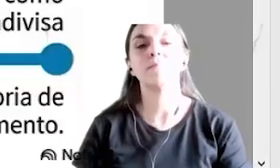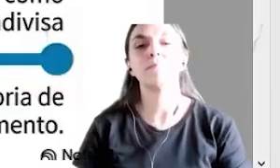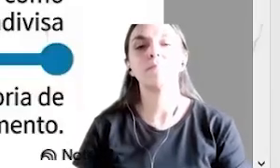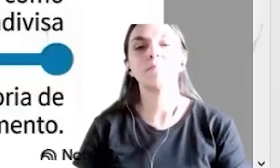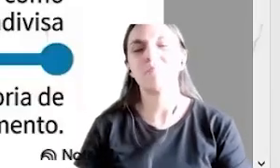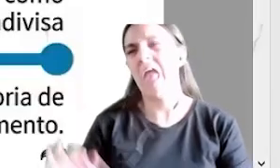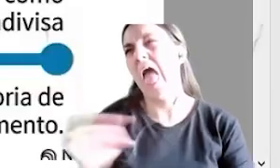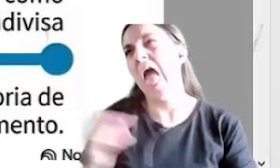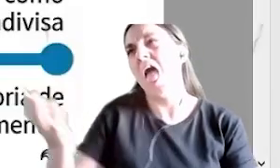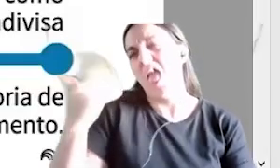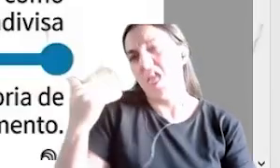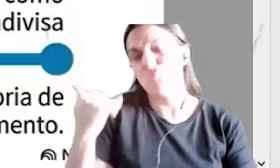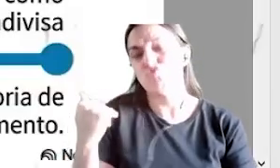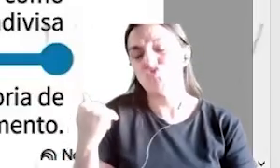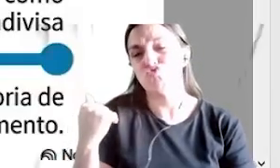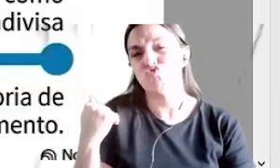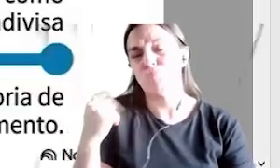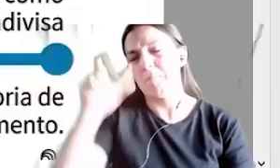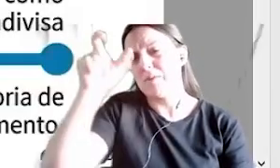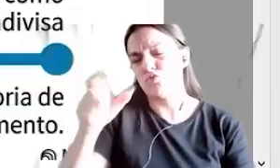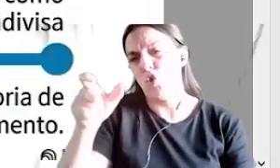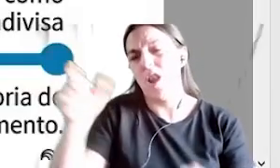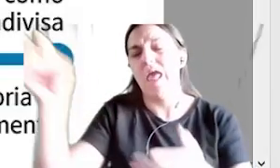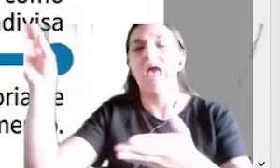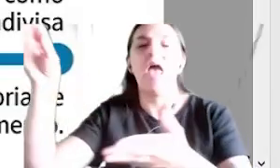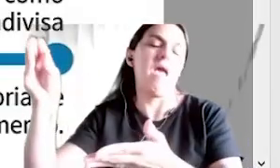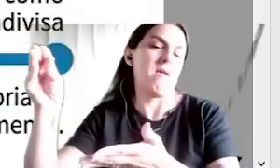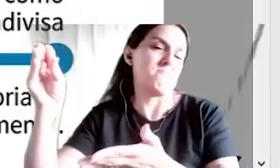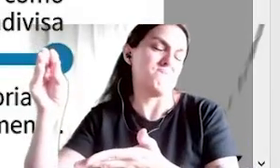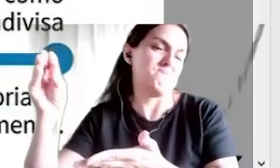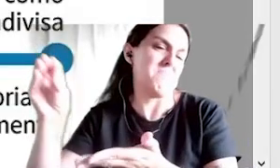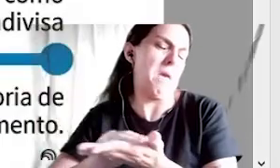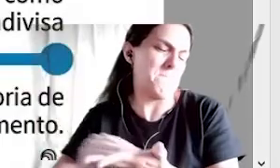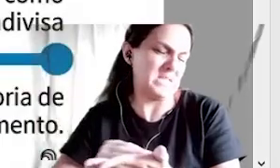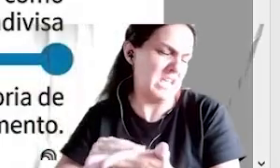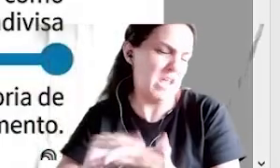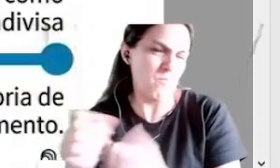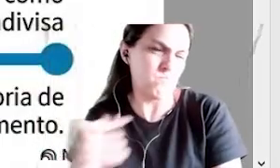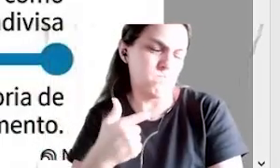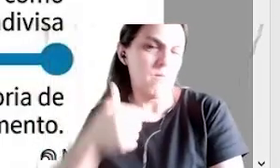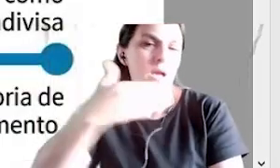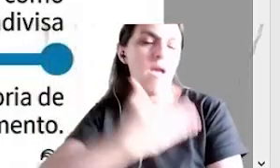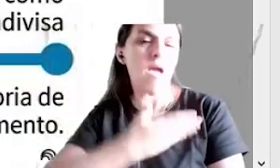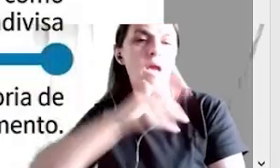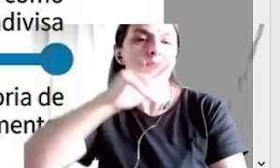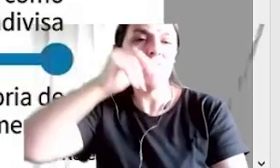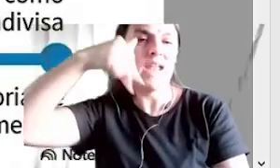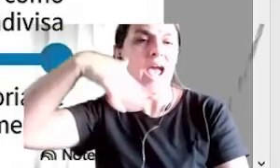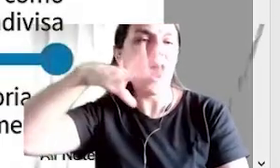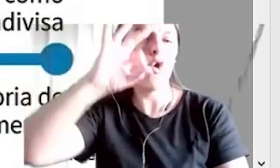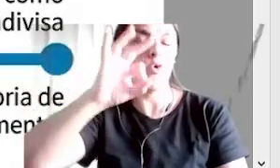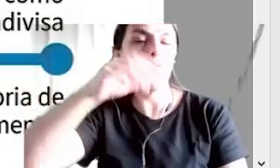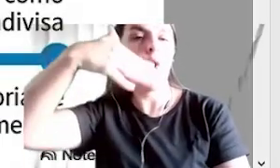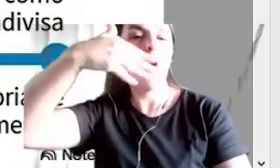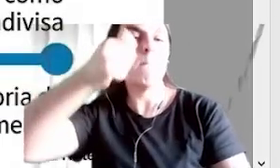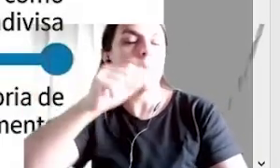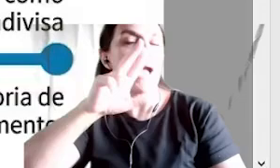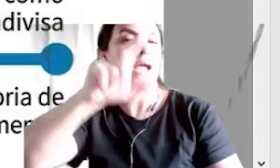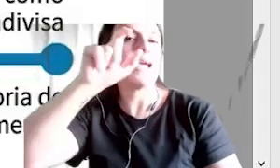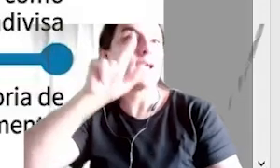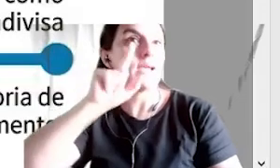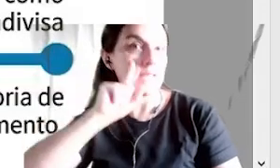par de años había un empresario, Franco Macri, que falleció y a la hora de hacer